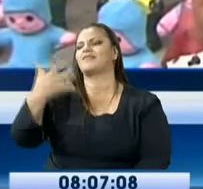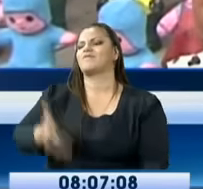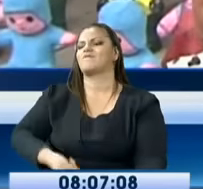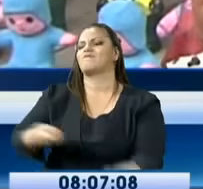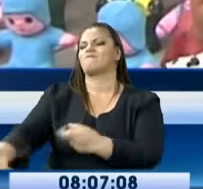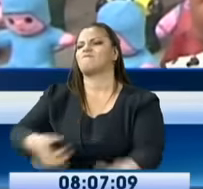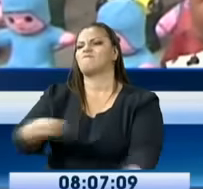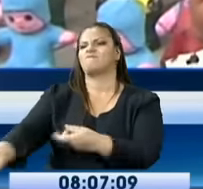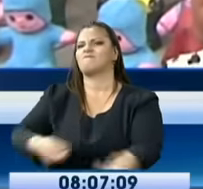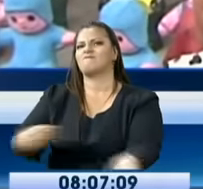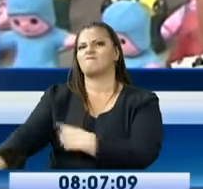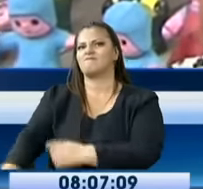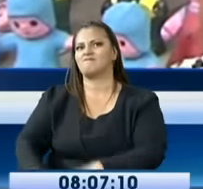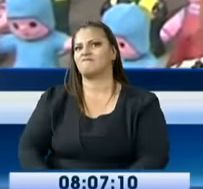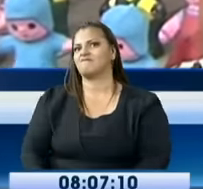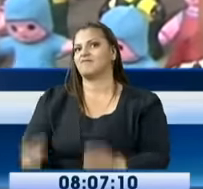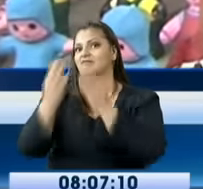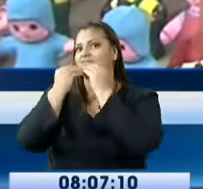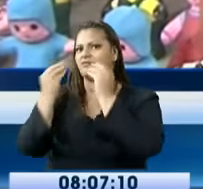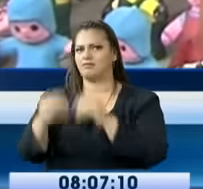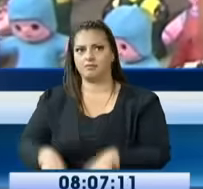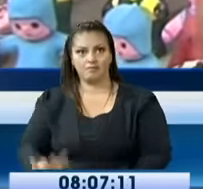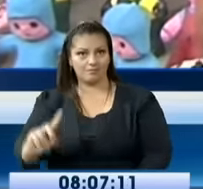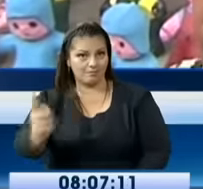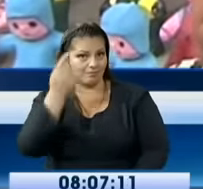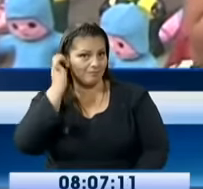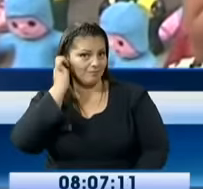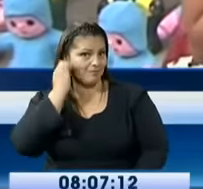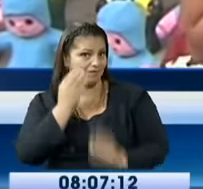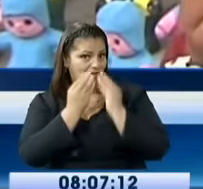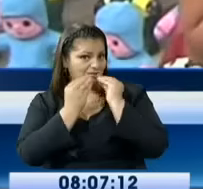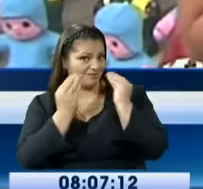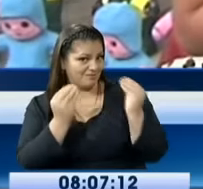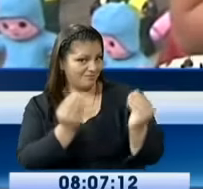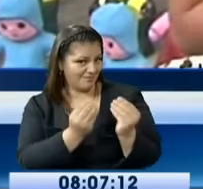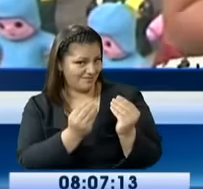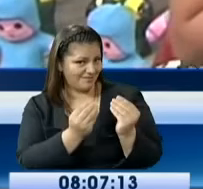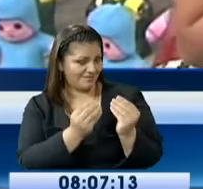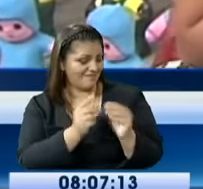Ah, bueno, ahí están. Porque los hombres también les dejan informar. Sí.